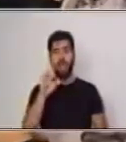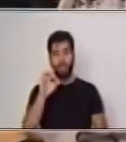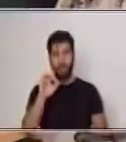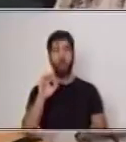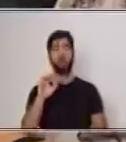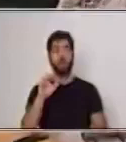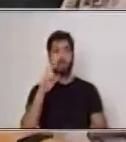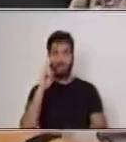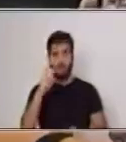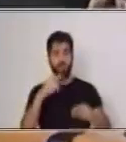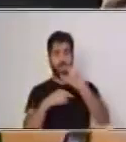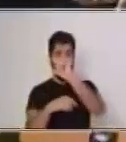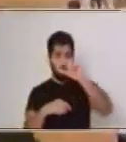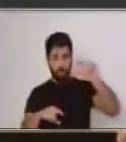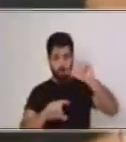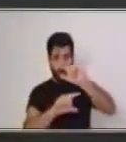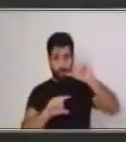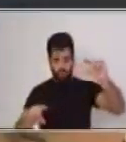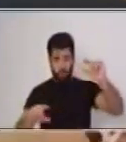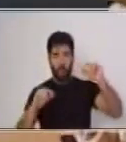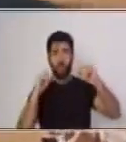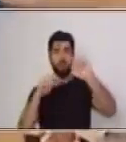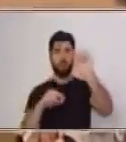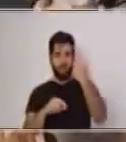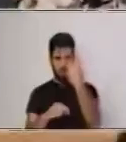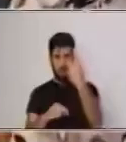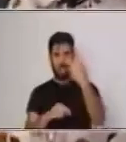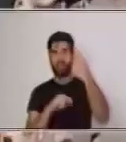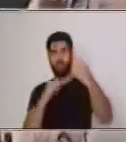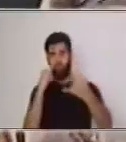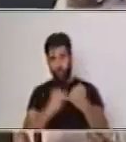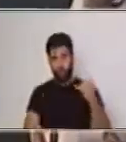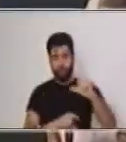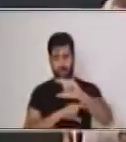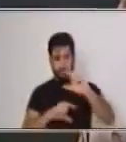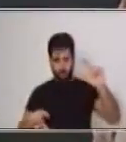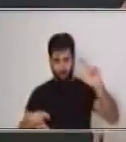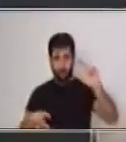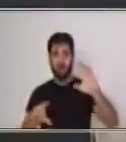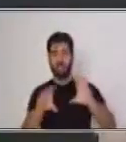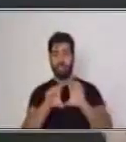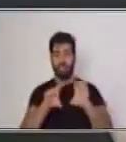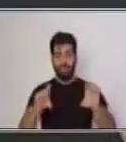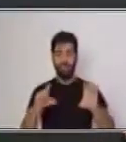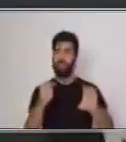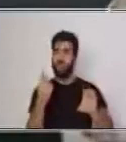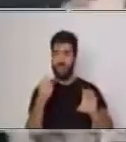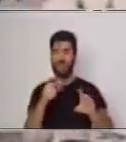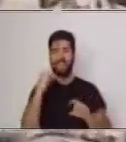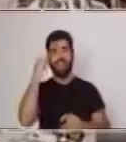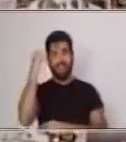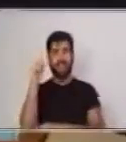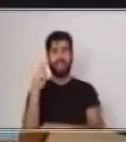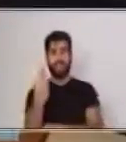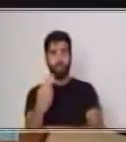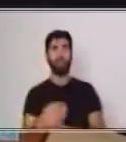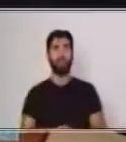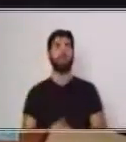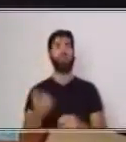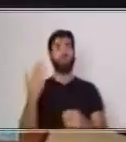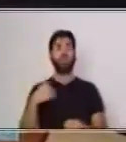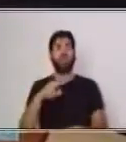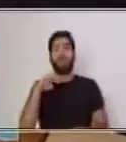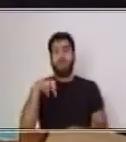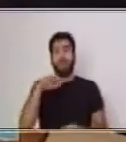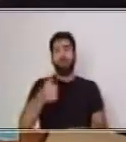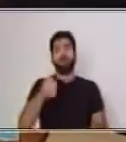resto de palabras que encontramos aquí de frases van a ser las ideas secundarias. Y en el paralelo, recordemos